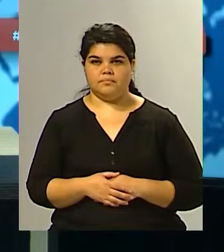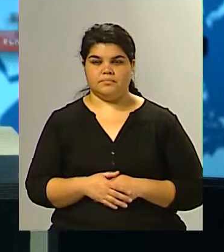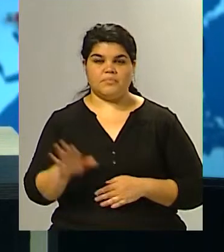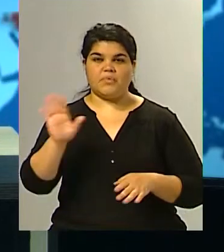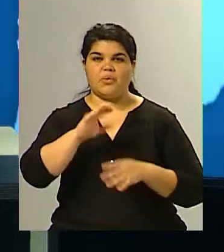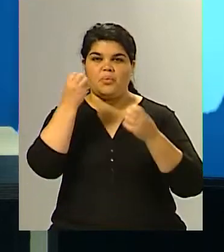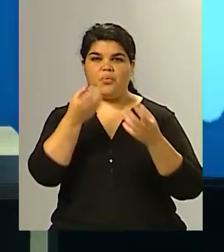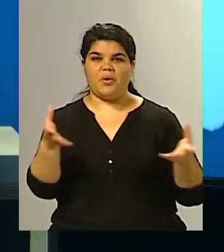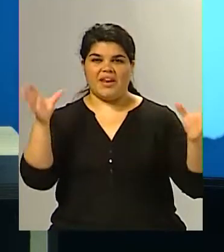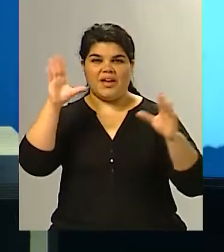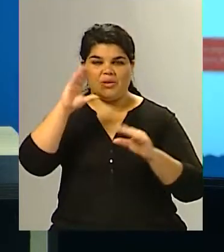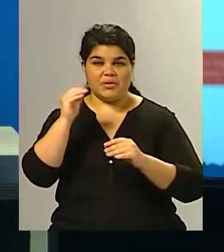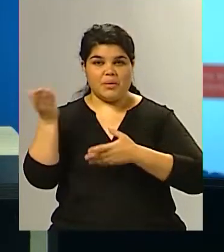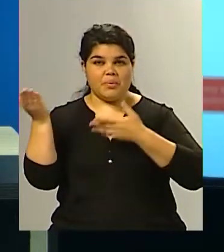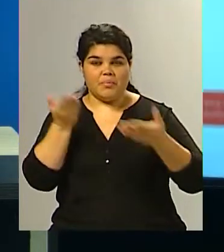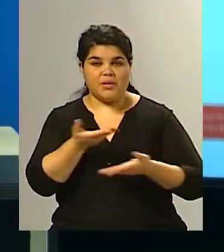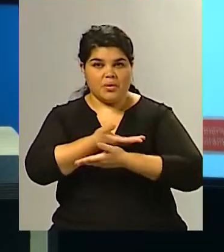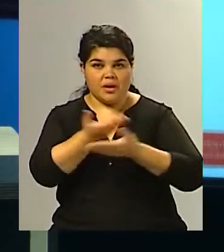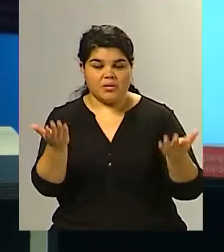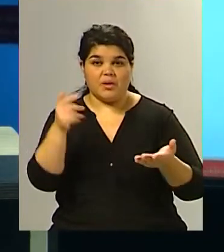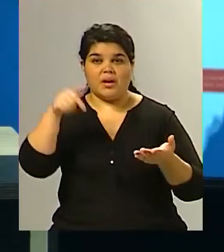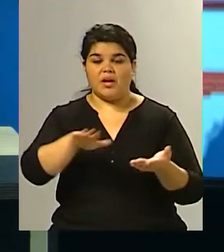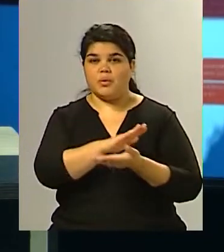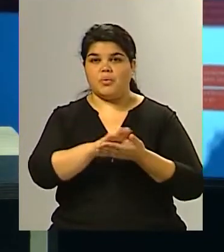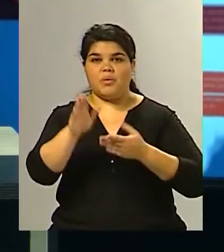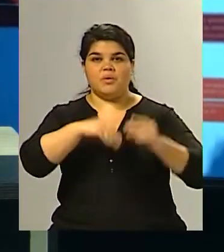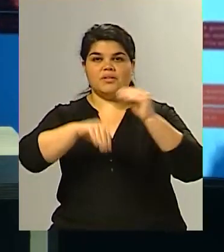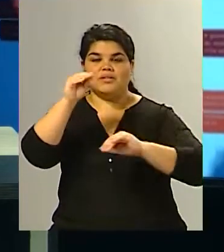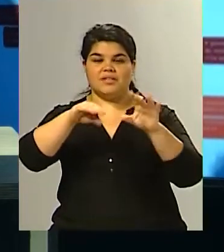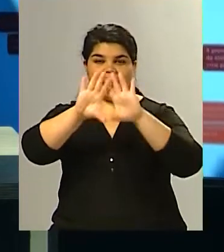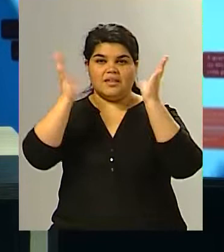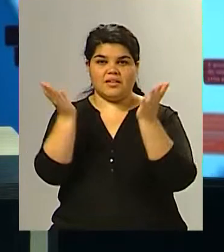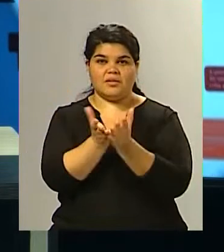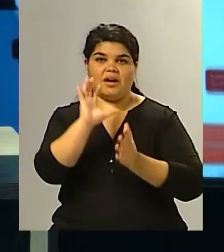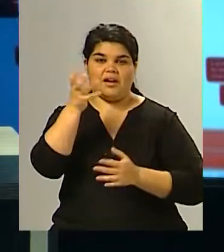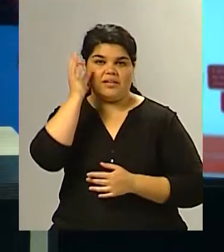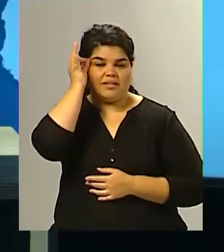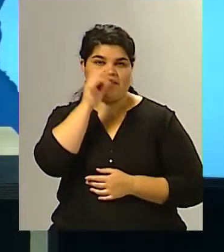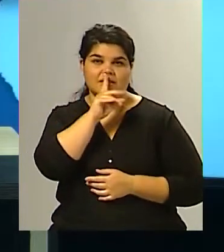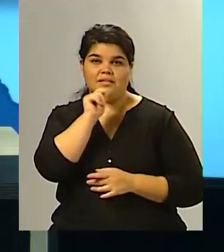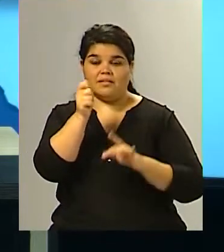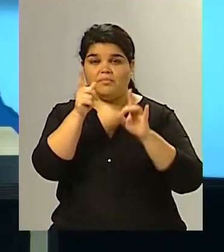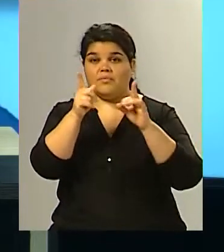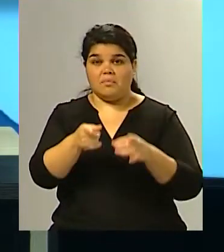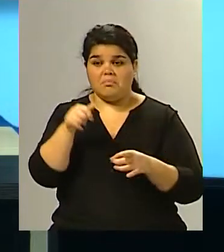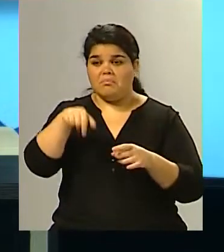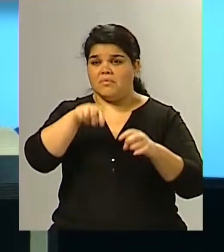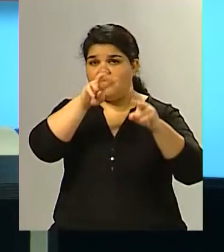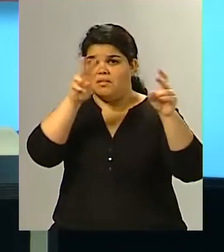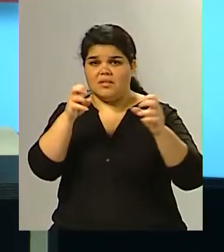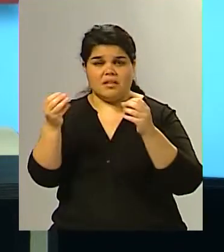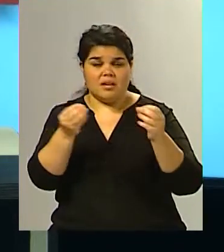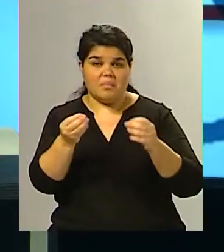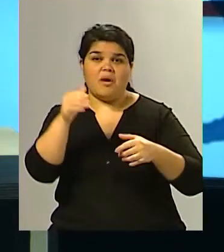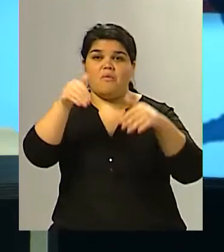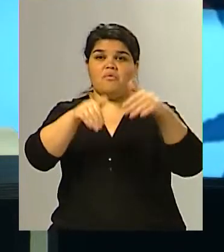¿Qué tal? Buenas noches, bienvenidas, bienvenidos. Estamos en una nueva edición de Chat Internacional aquí en el 30 de la TDA. Hoy nos vamos a ocupar de hablar de las